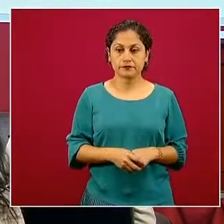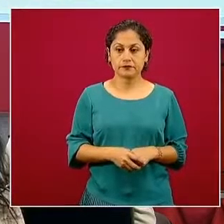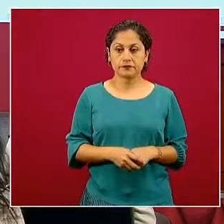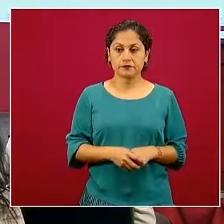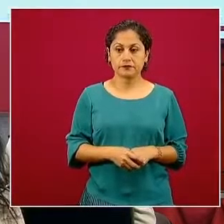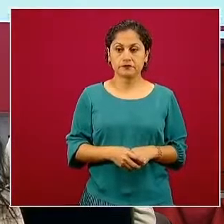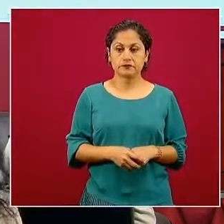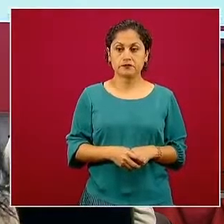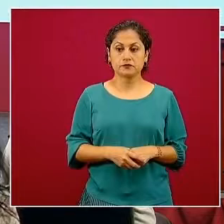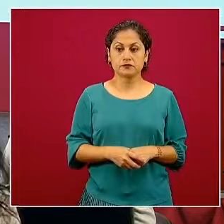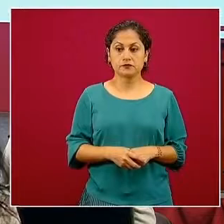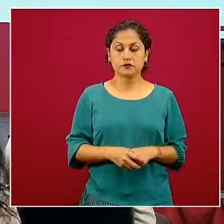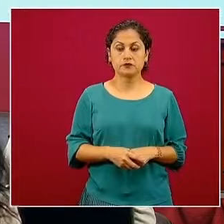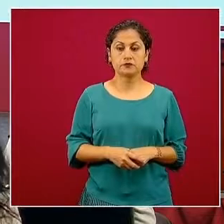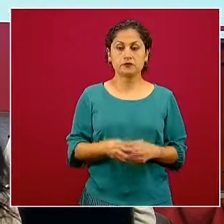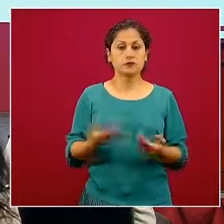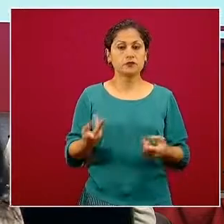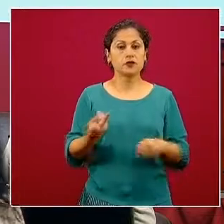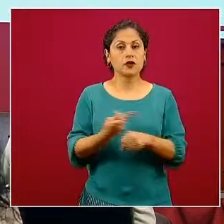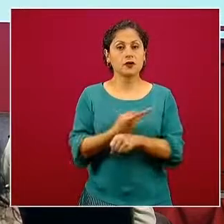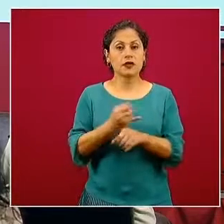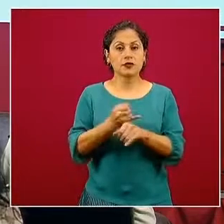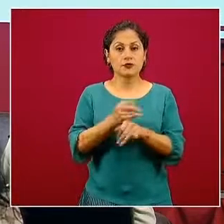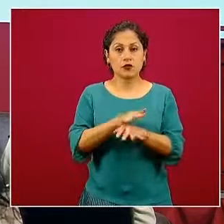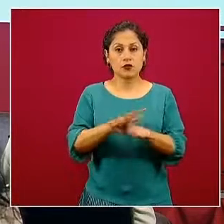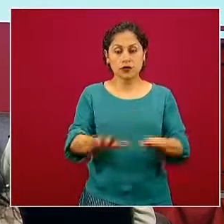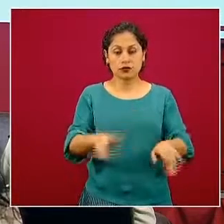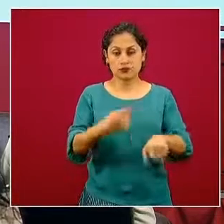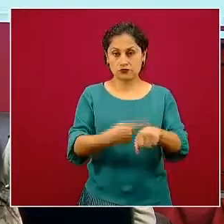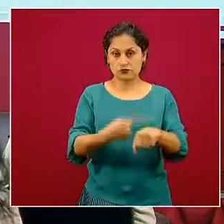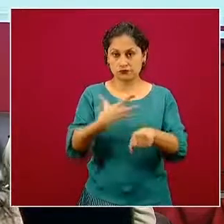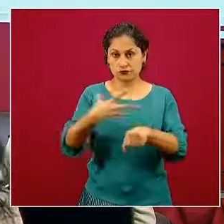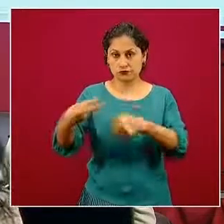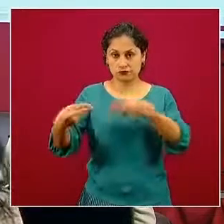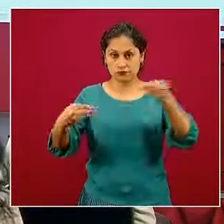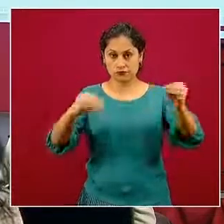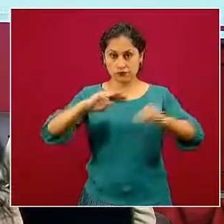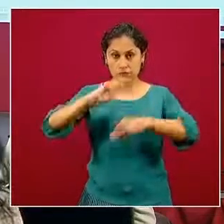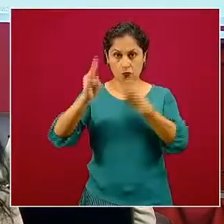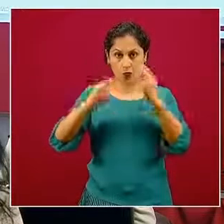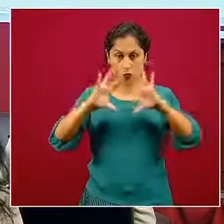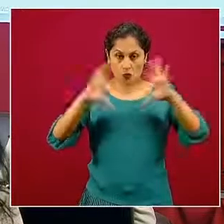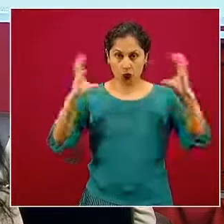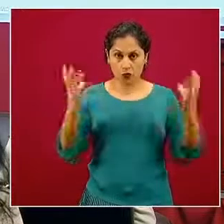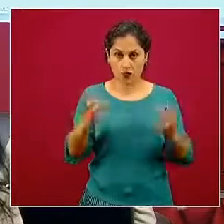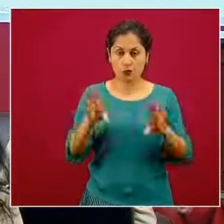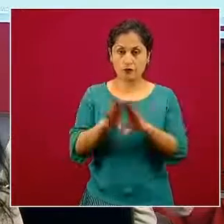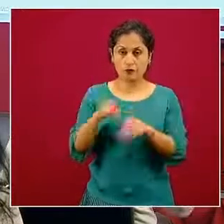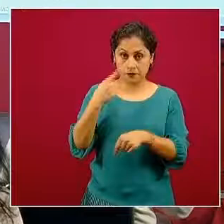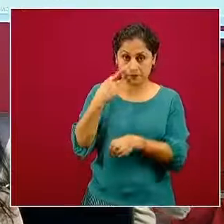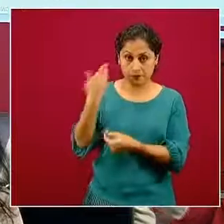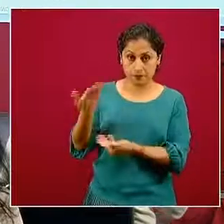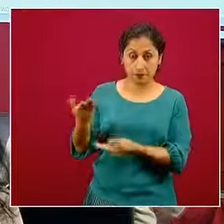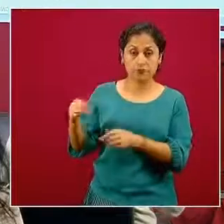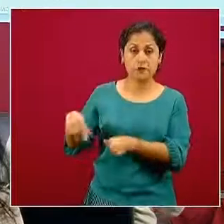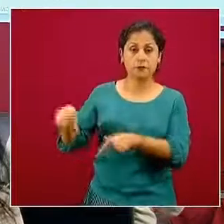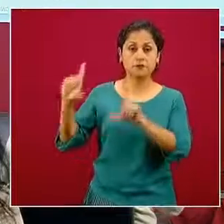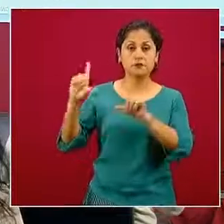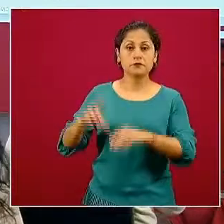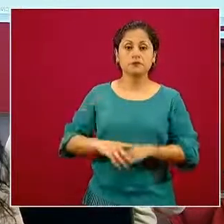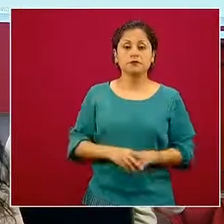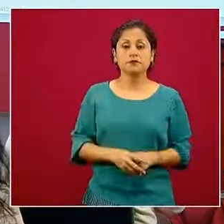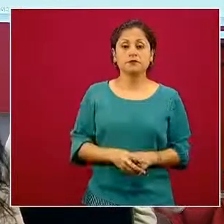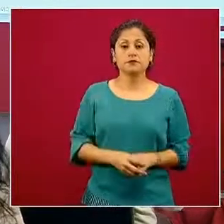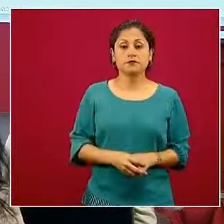sí la actualización de la pandemia a nivel mundial. Aquí en la primera diapositiva seguimos